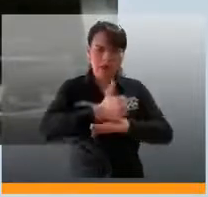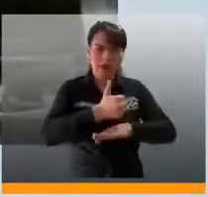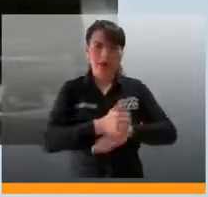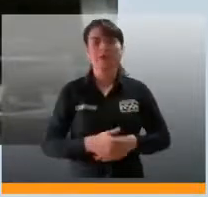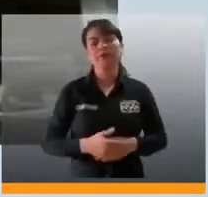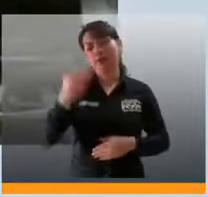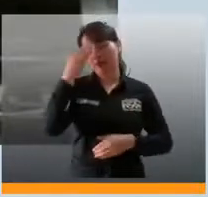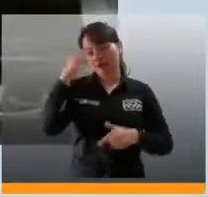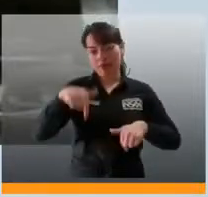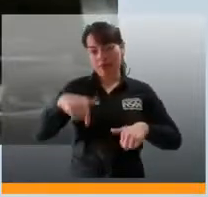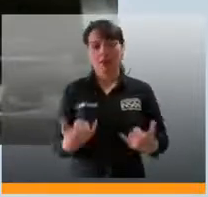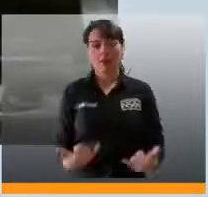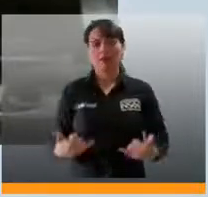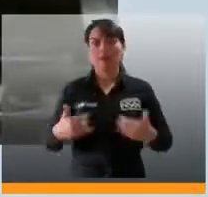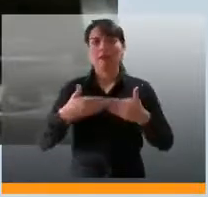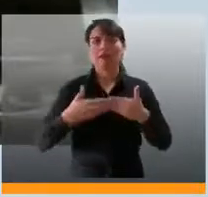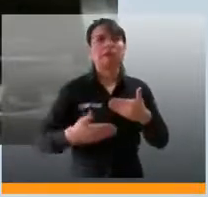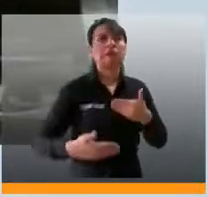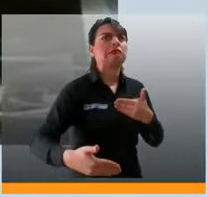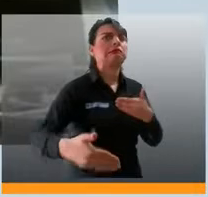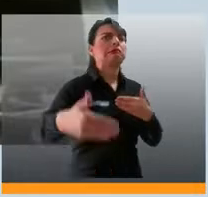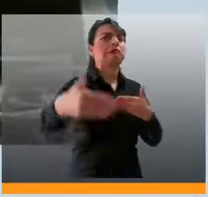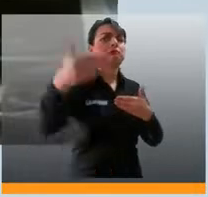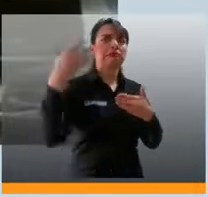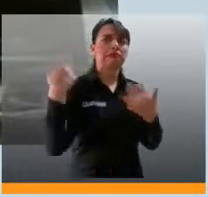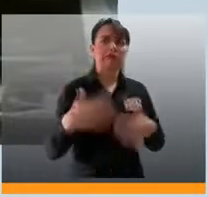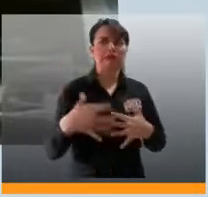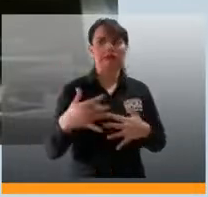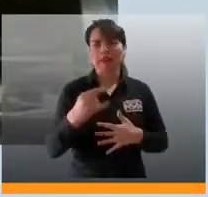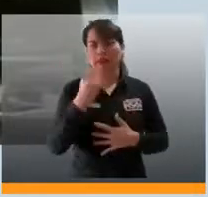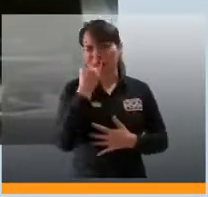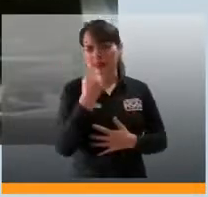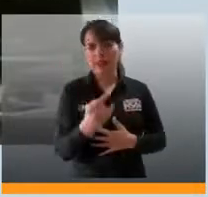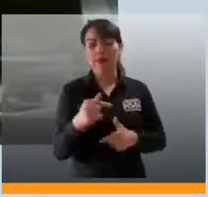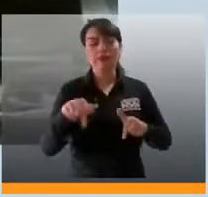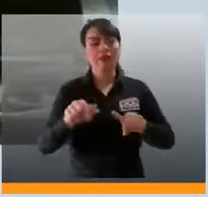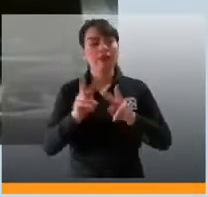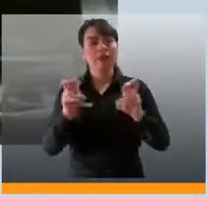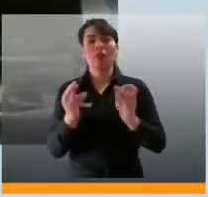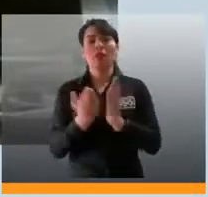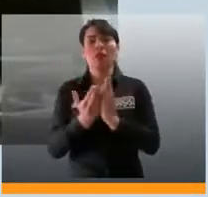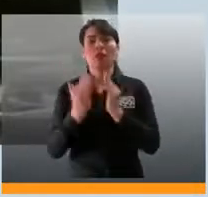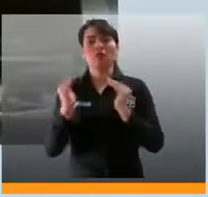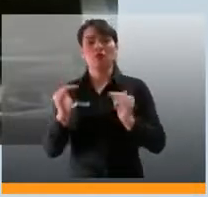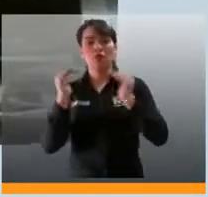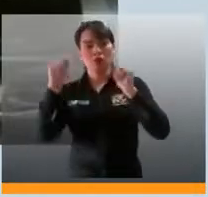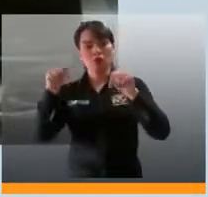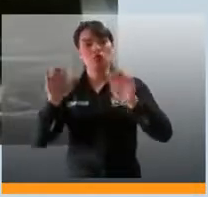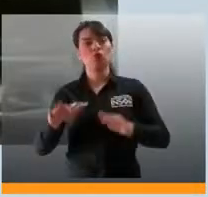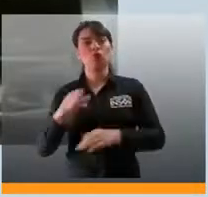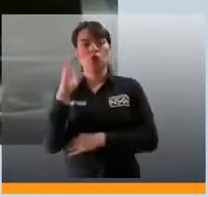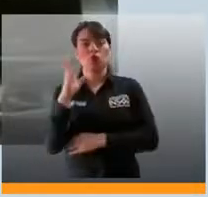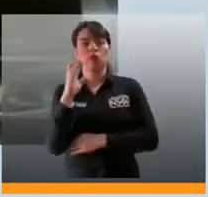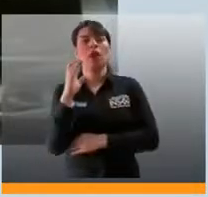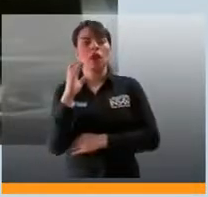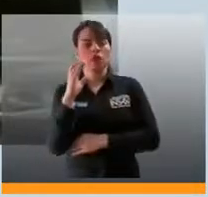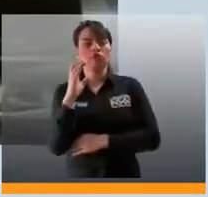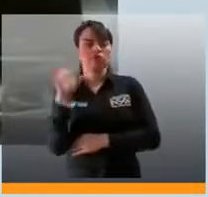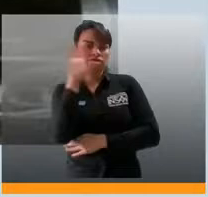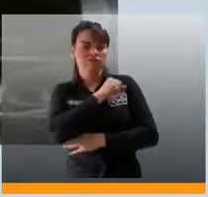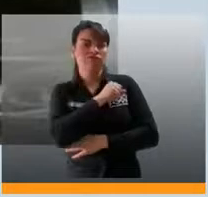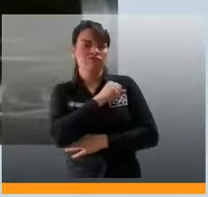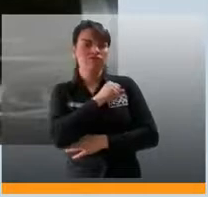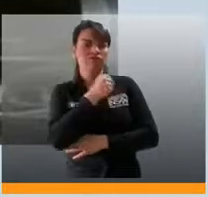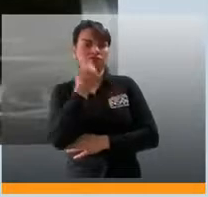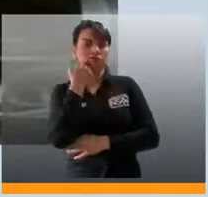muy largo y muy interesante. El sistema de educación superior en Colombia ha mostrado una gran madurez. Pasamos de